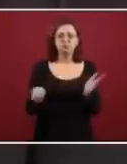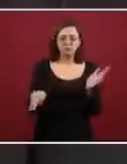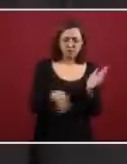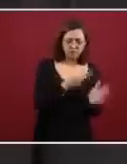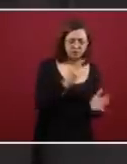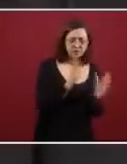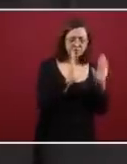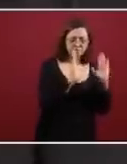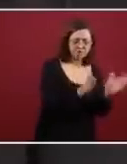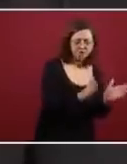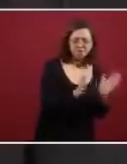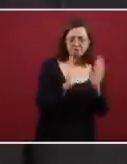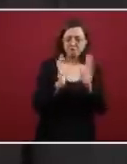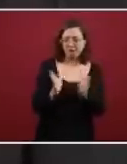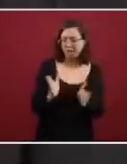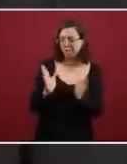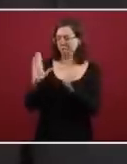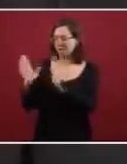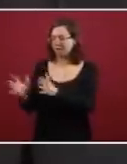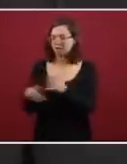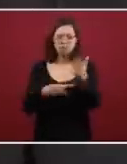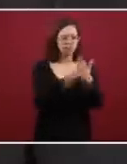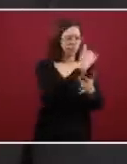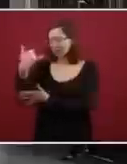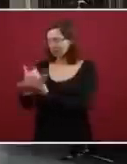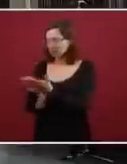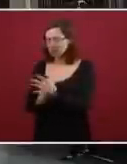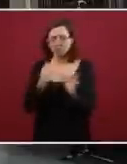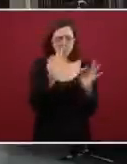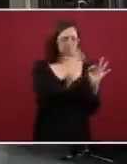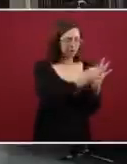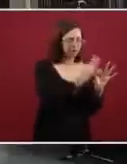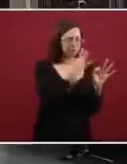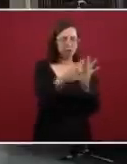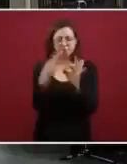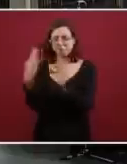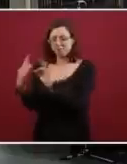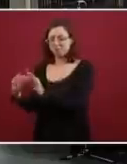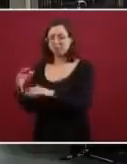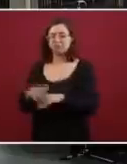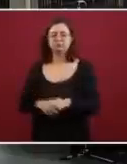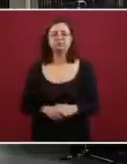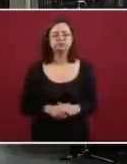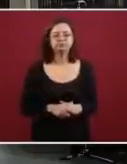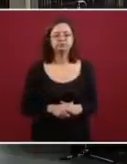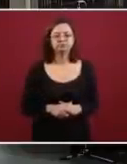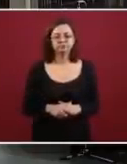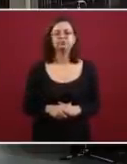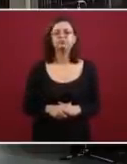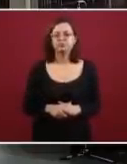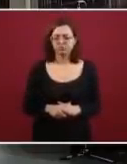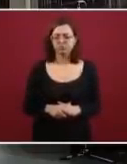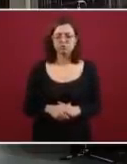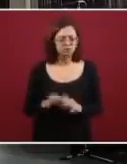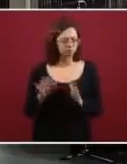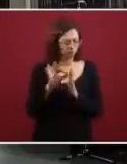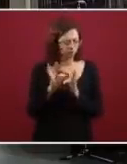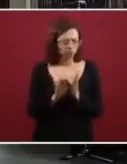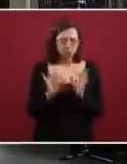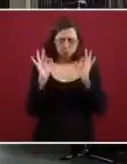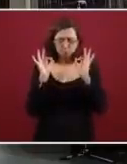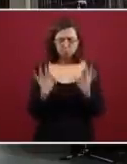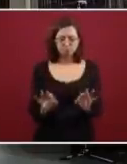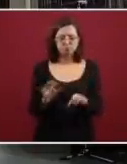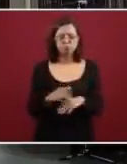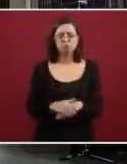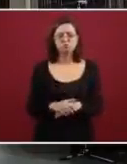que se va a hacer, proyecto por proyecto. Precisarlo, sí, sí, puntualizar. En